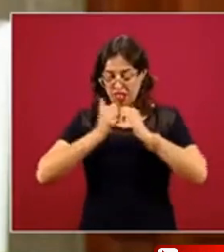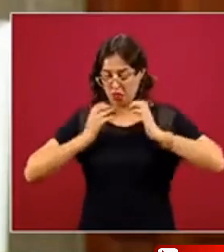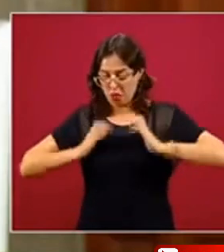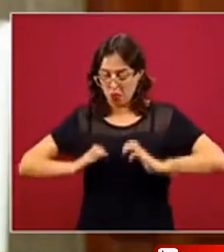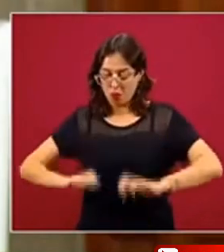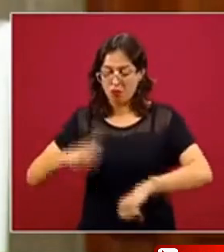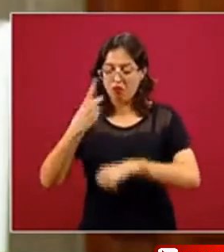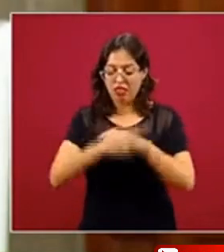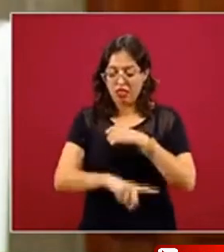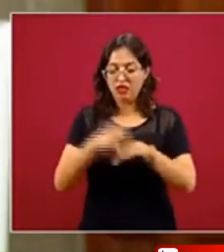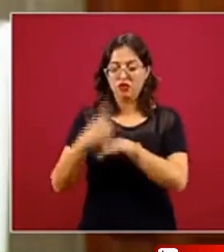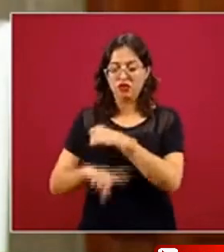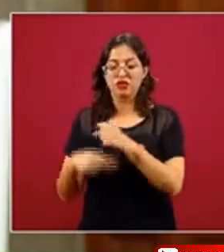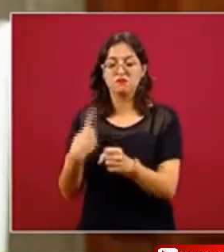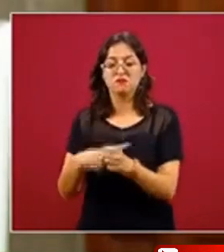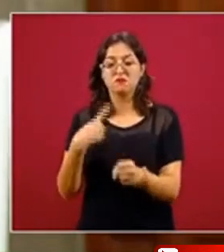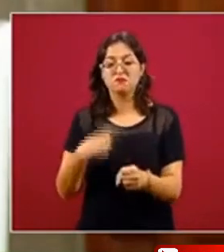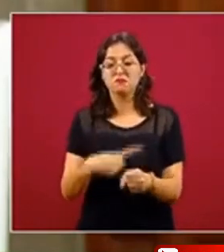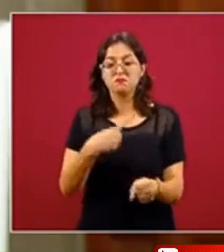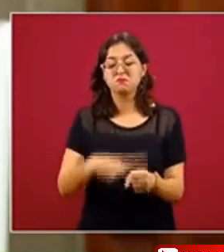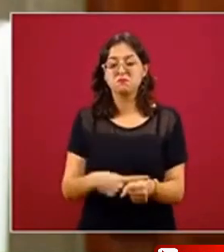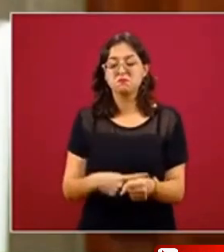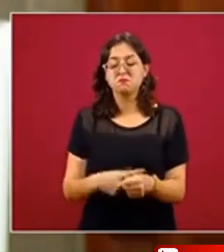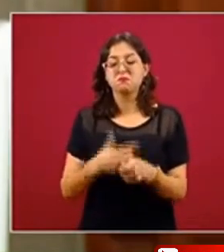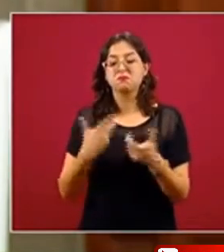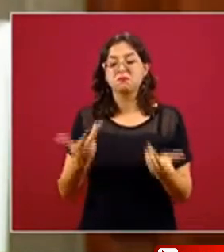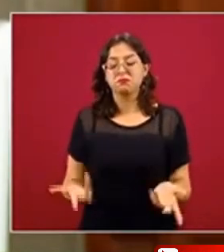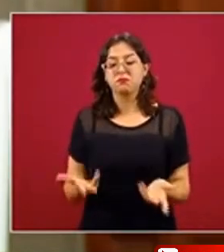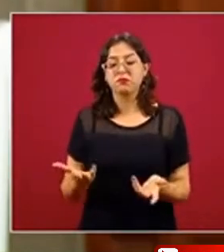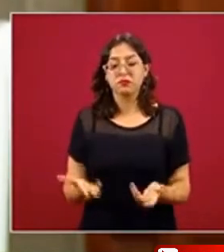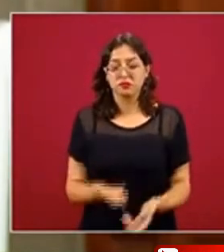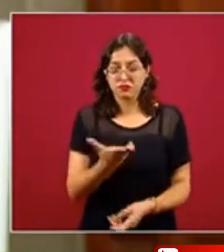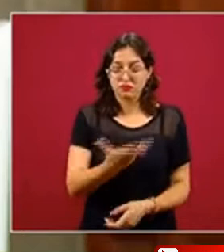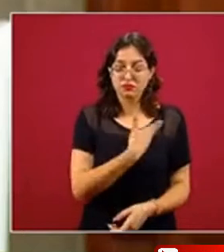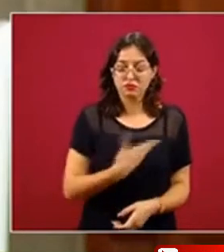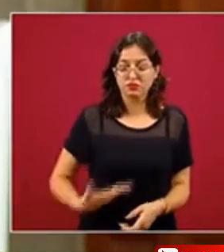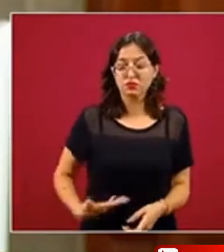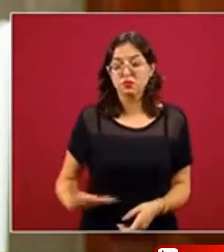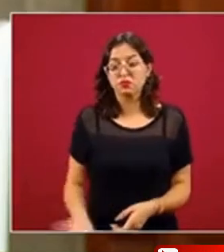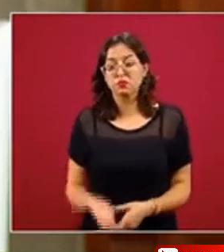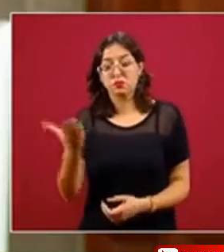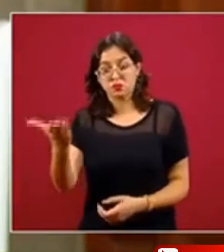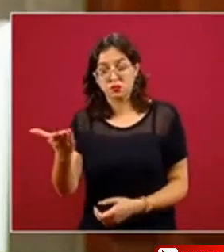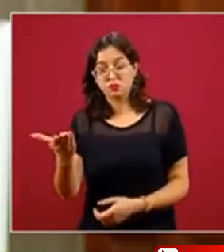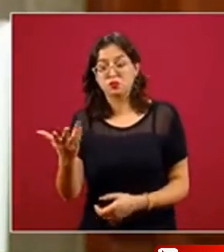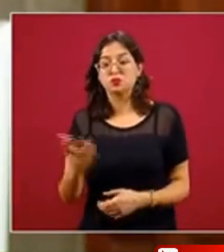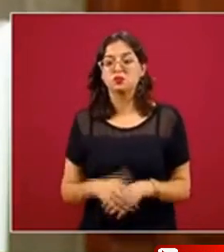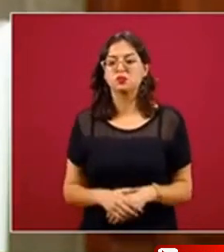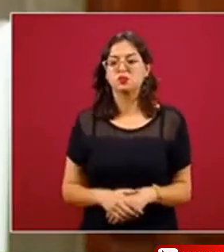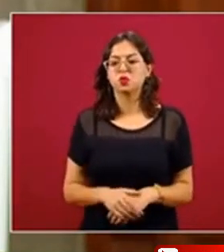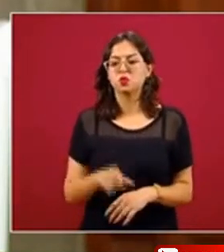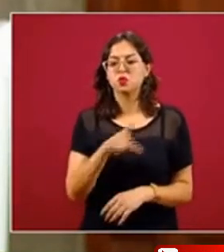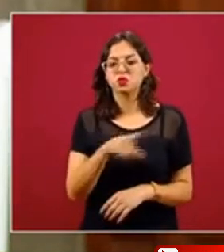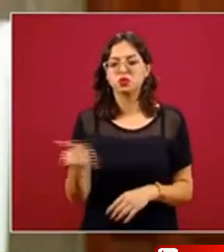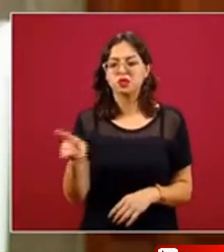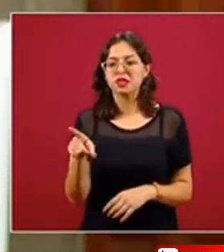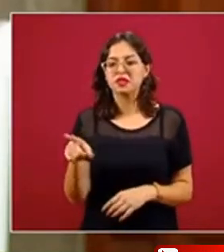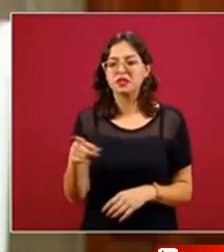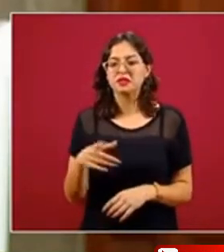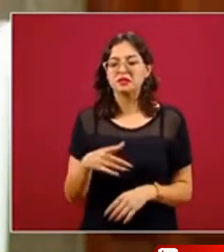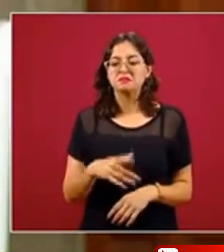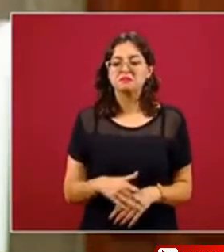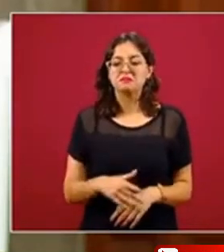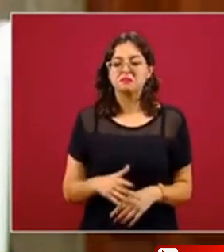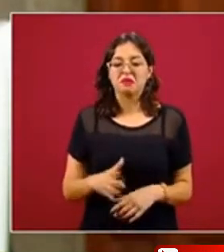estos productos industrializados, tanto por el presidente como por usted, que es una forma de intentar evadir su